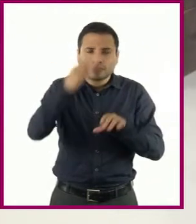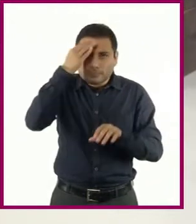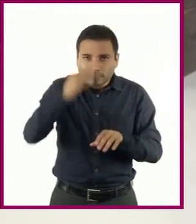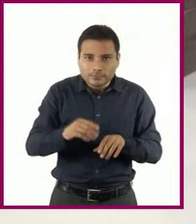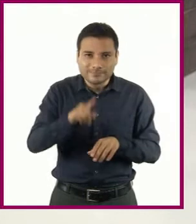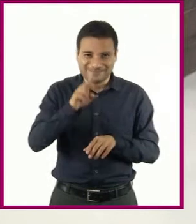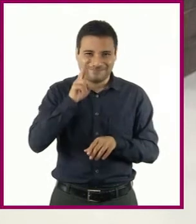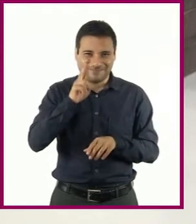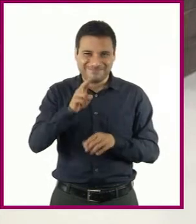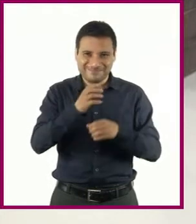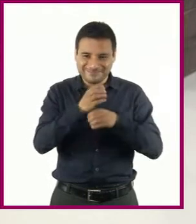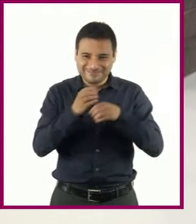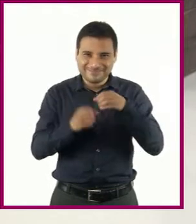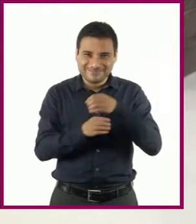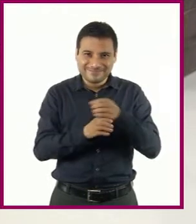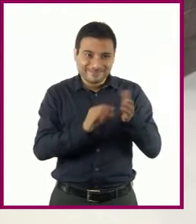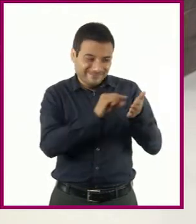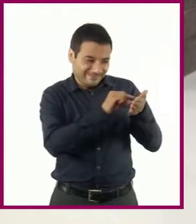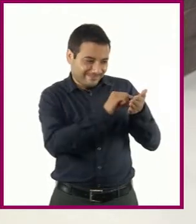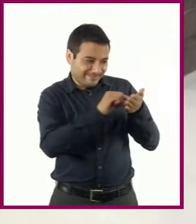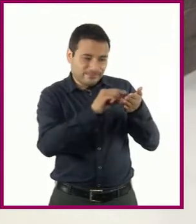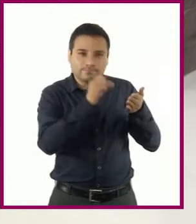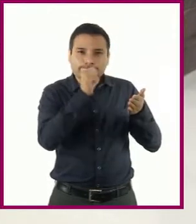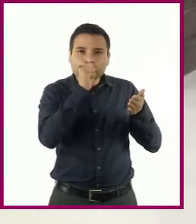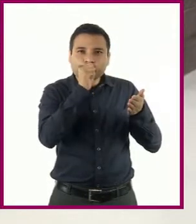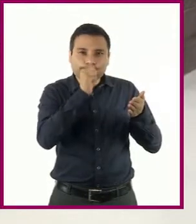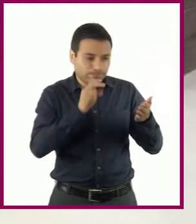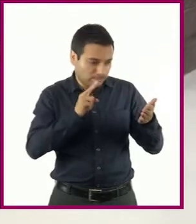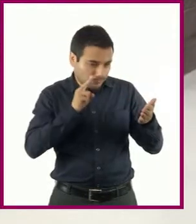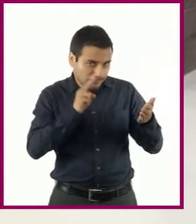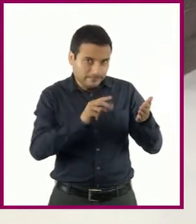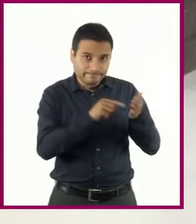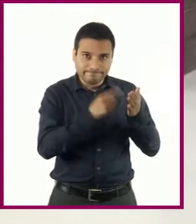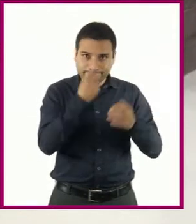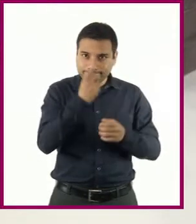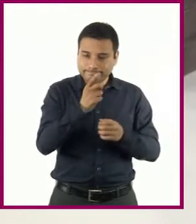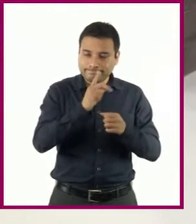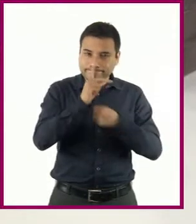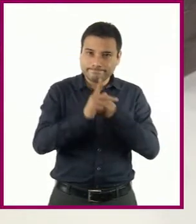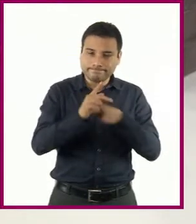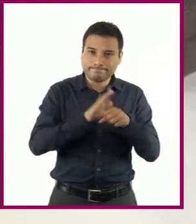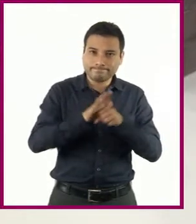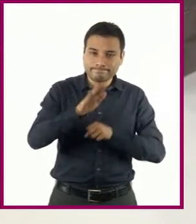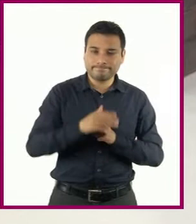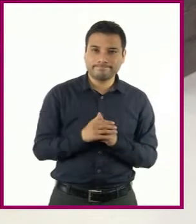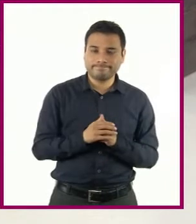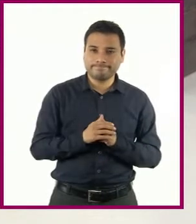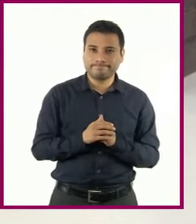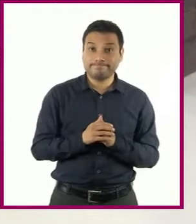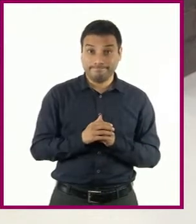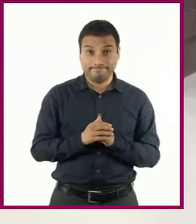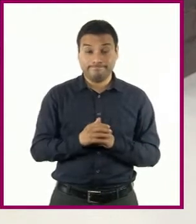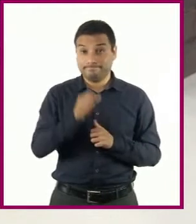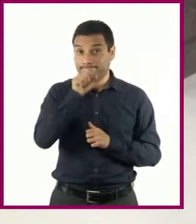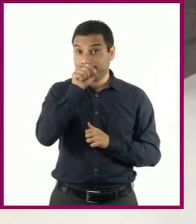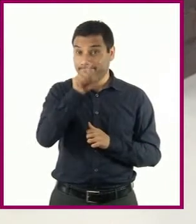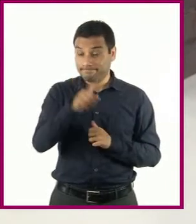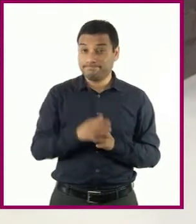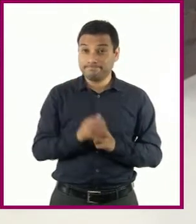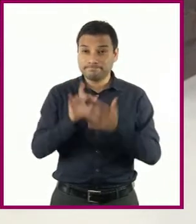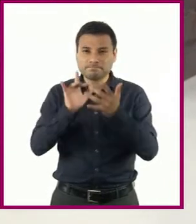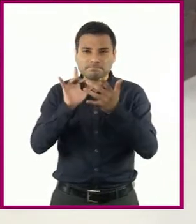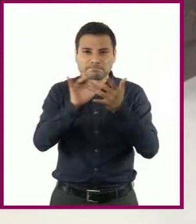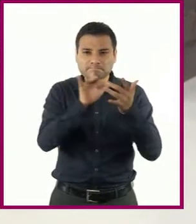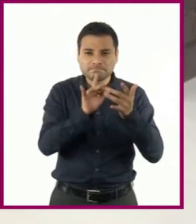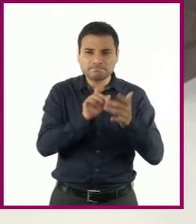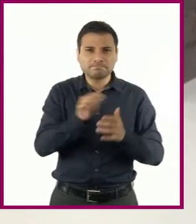etiquetas de los productos. Así es, Nadia. Pero además de la economía, la globalización ha alcanzado otros aspectos de